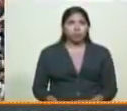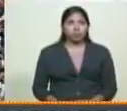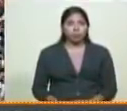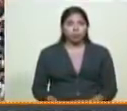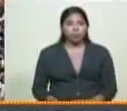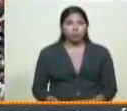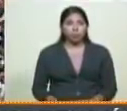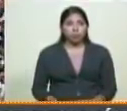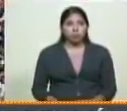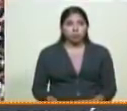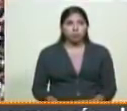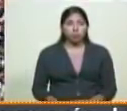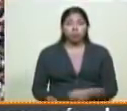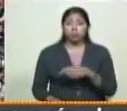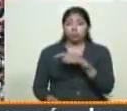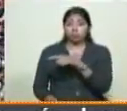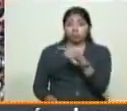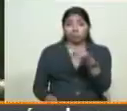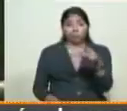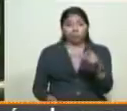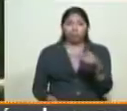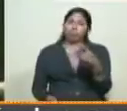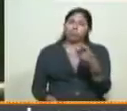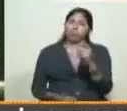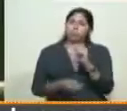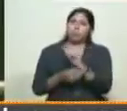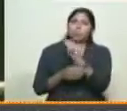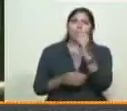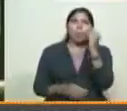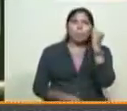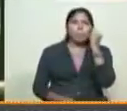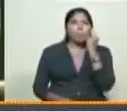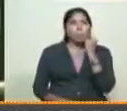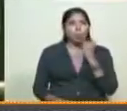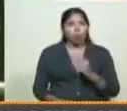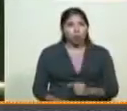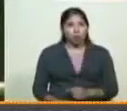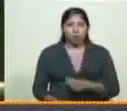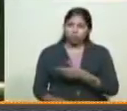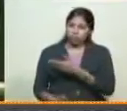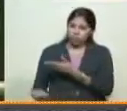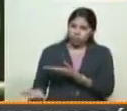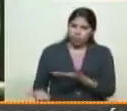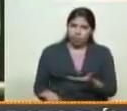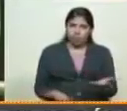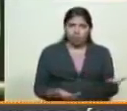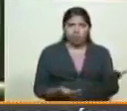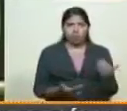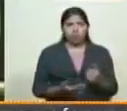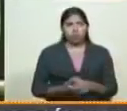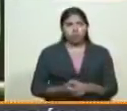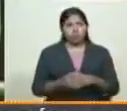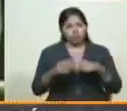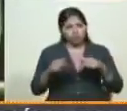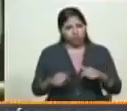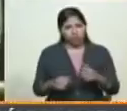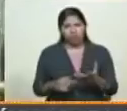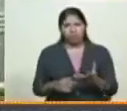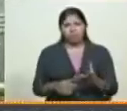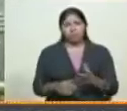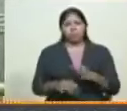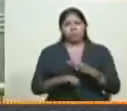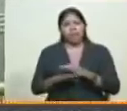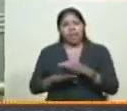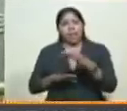fueron los que le dijeron a Bolívar: Bolívar, bienvenido, has llegado a la isla de la